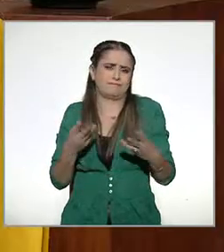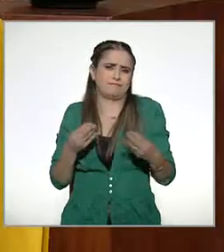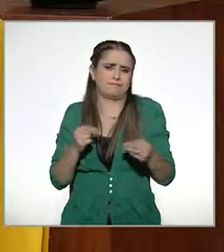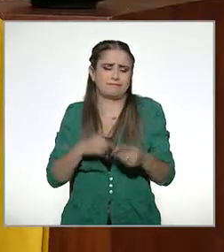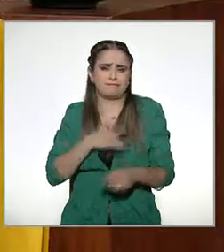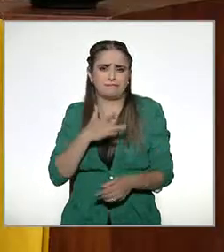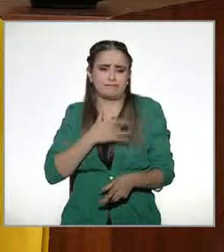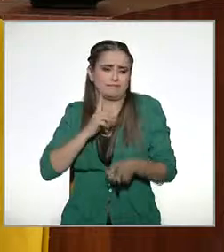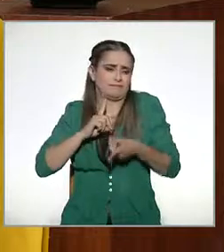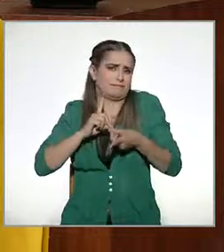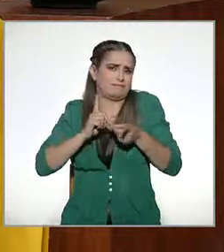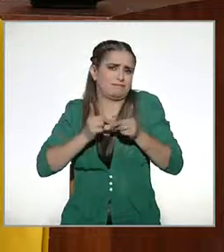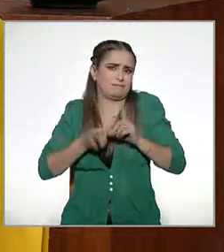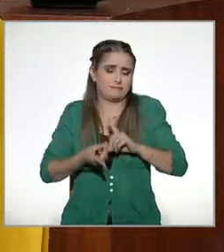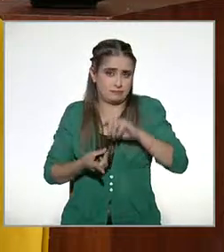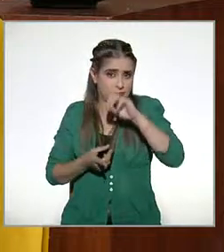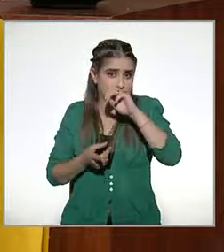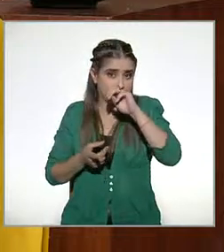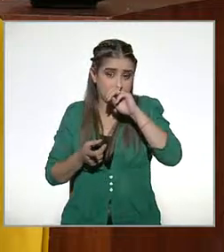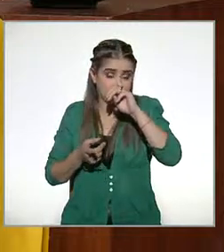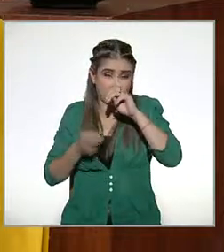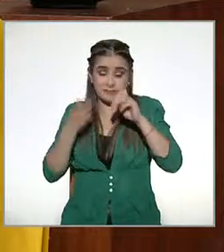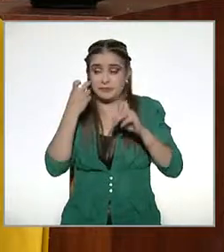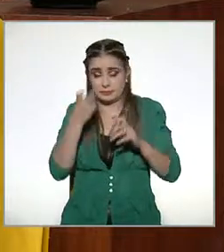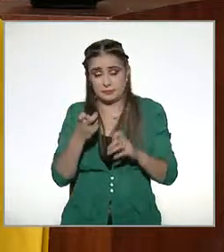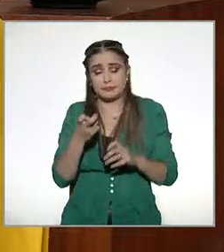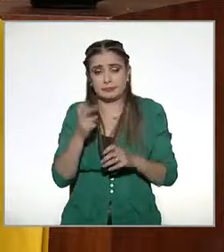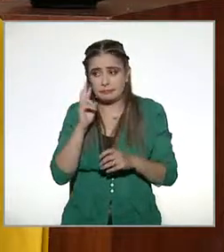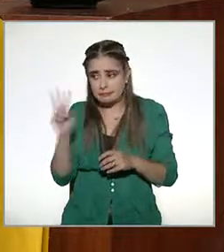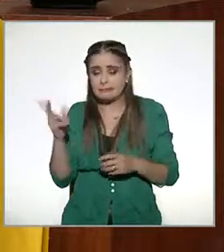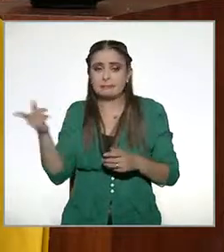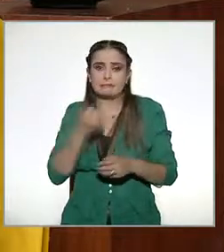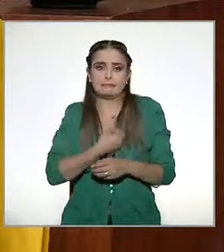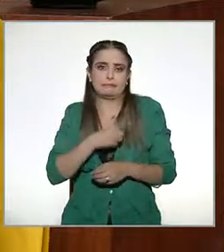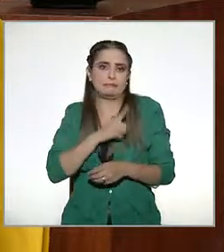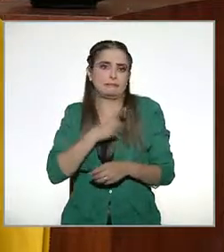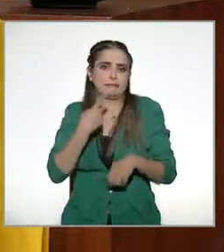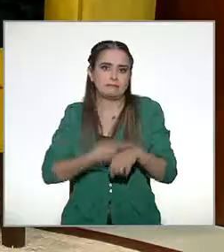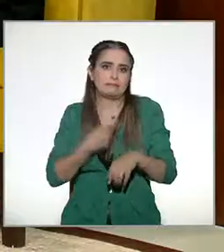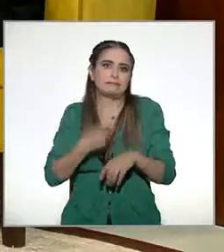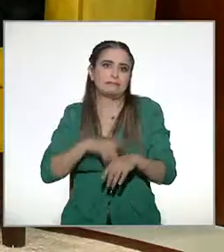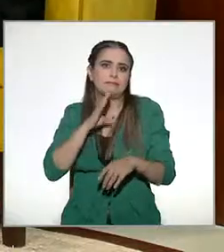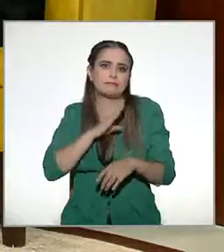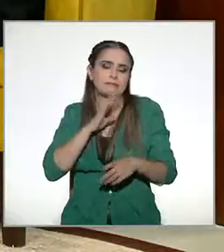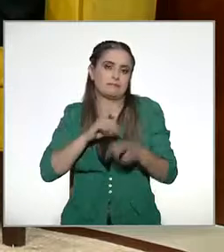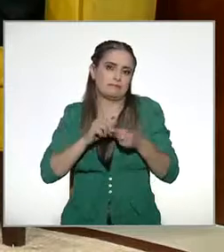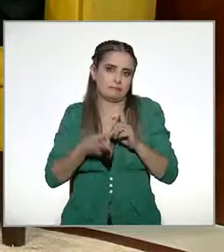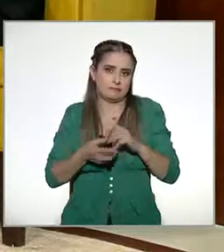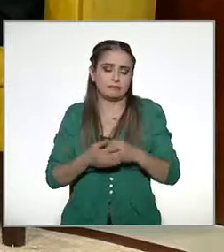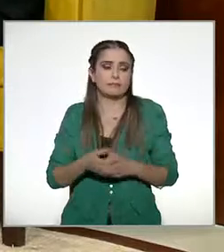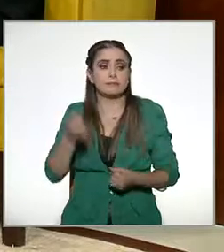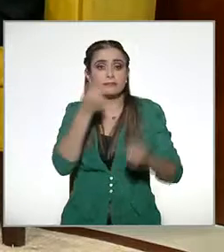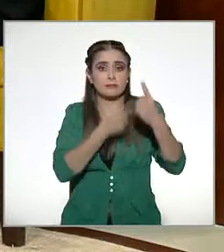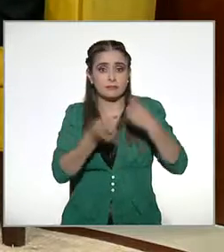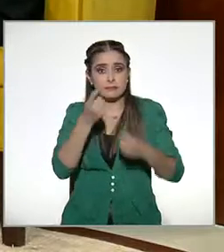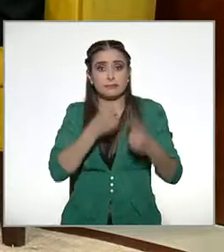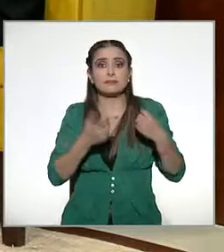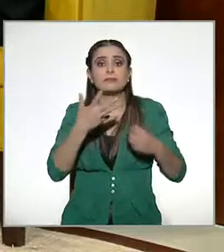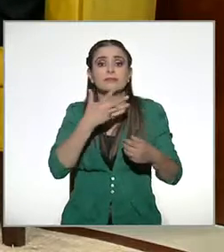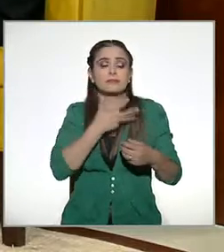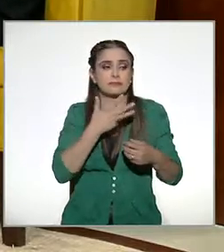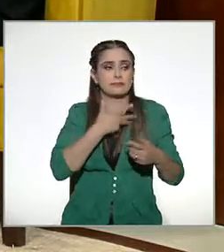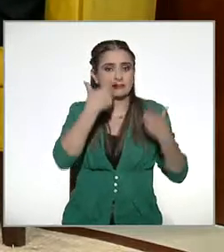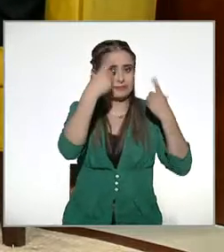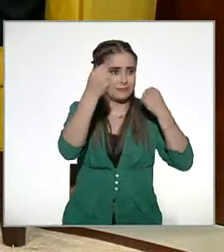han sido algunos efectos que no son tan favorables para la salud y fíjate algunos les agarró la pandemia en transición que